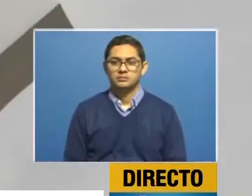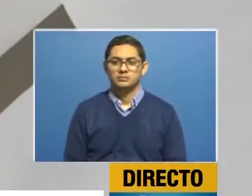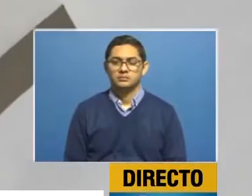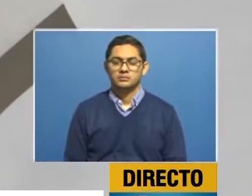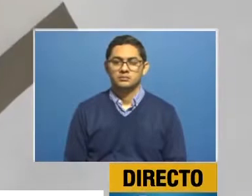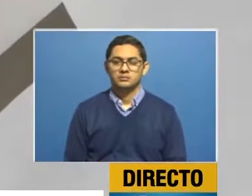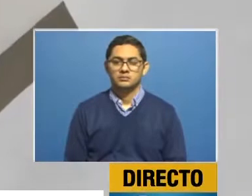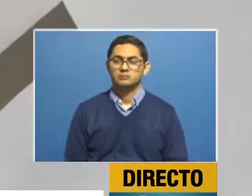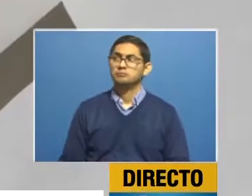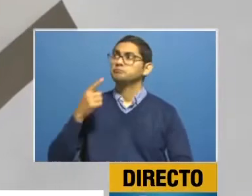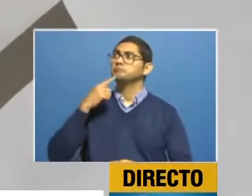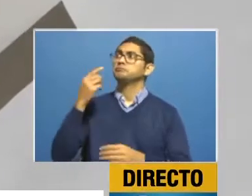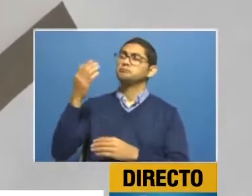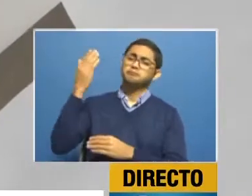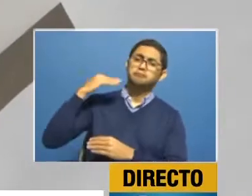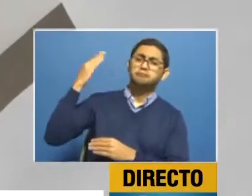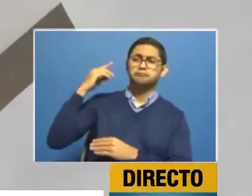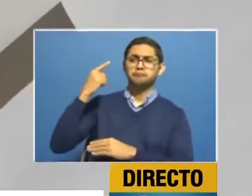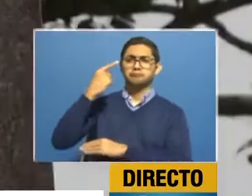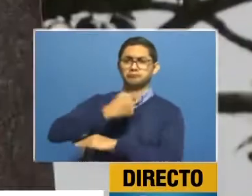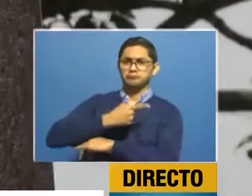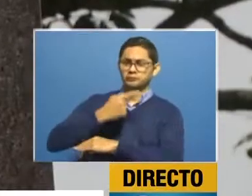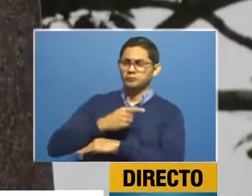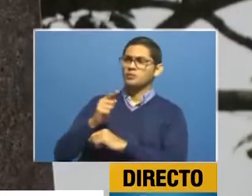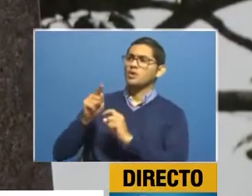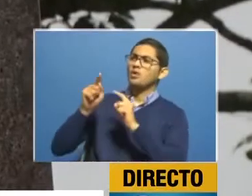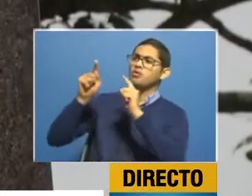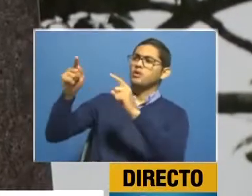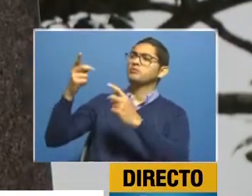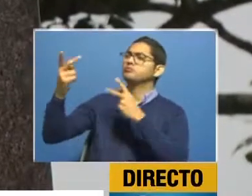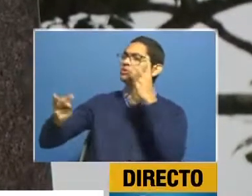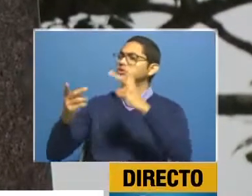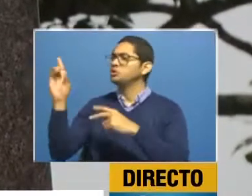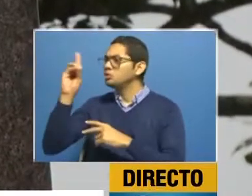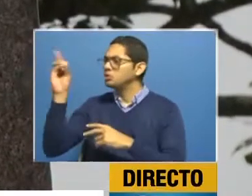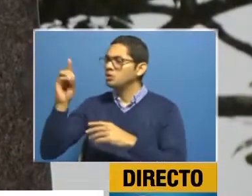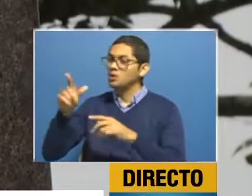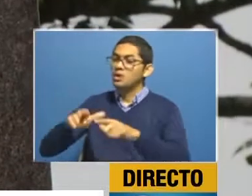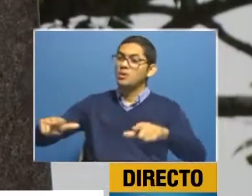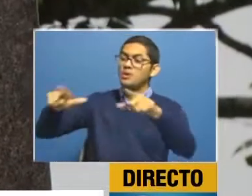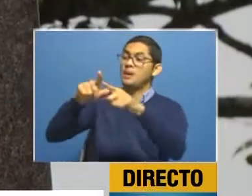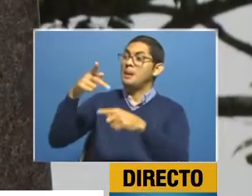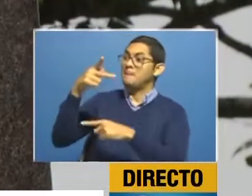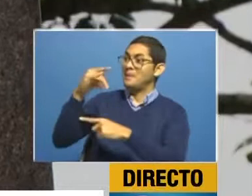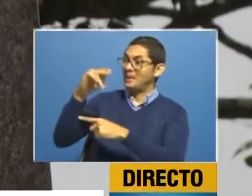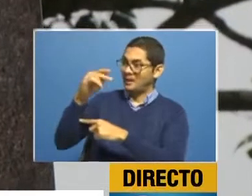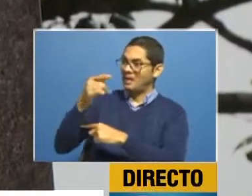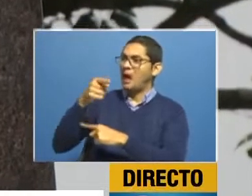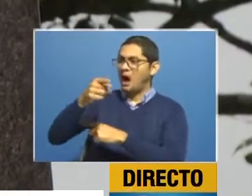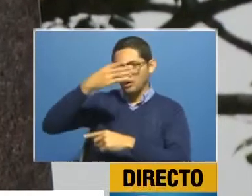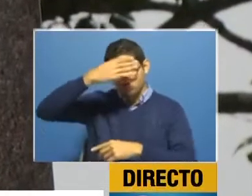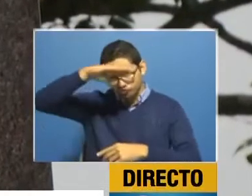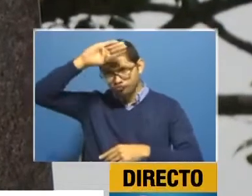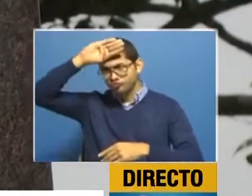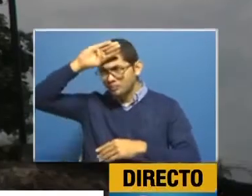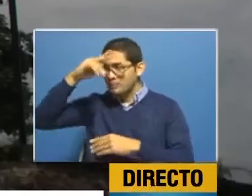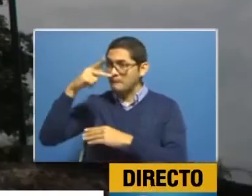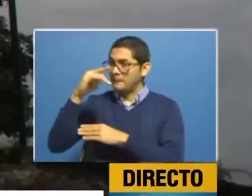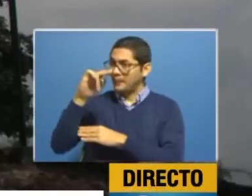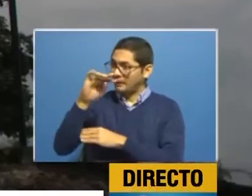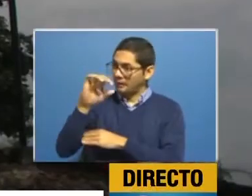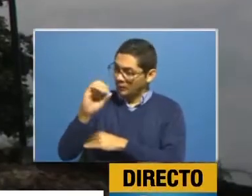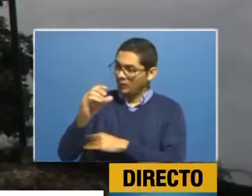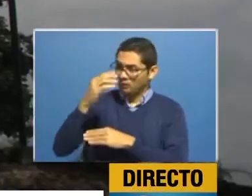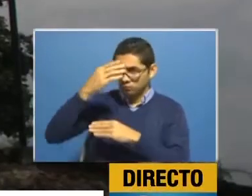hace un par de días a hacer una visita a La Pintada, la ruta del sombrero pintado. Me gustó mucho porque